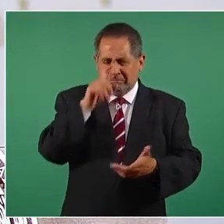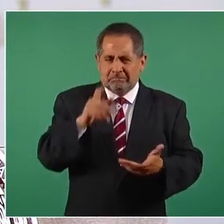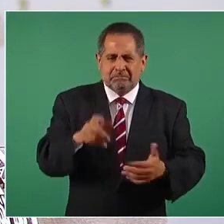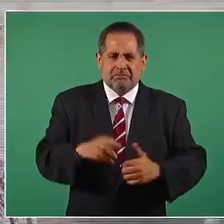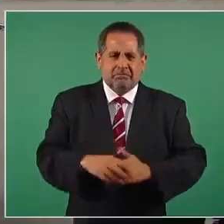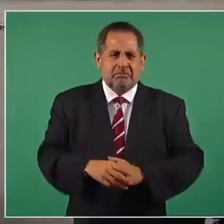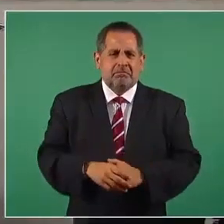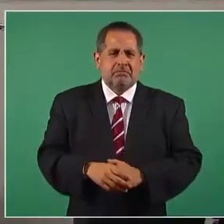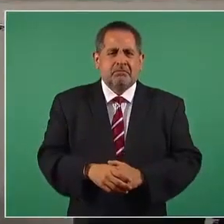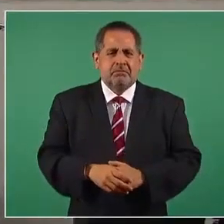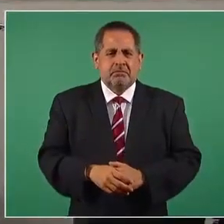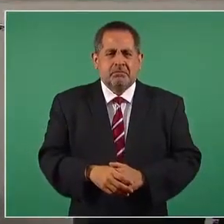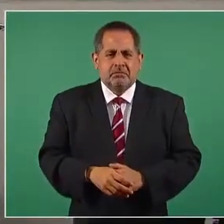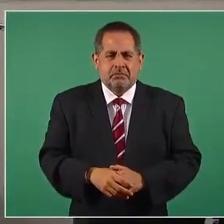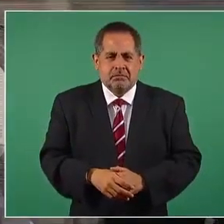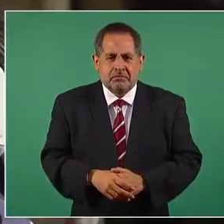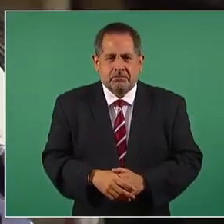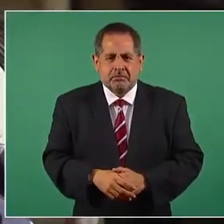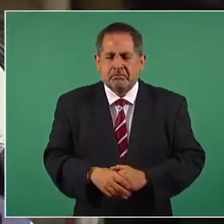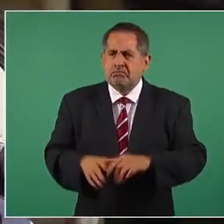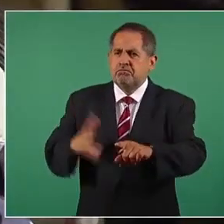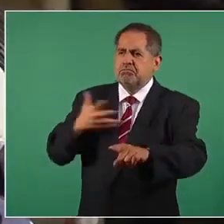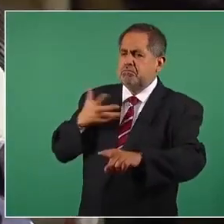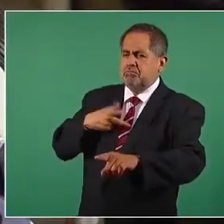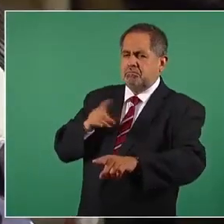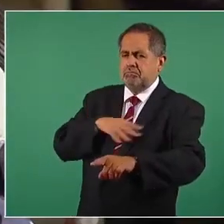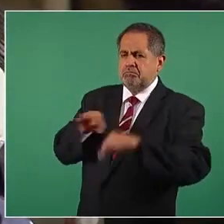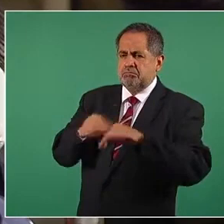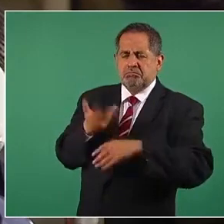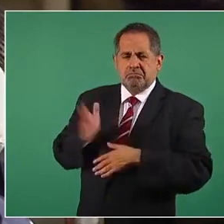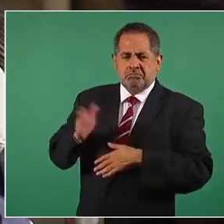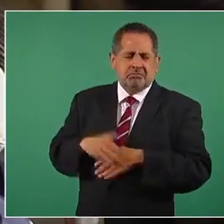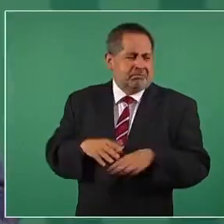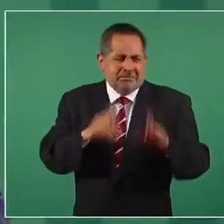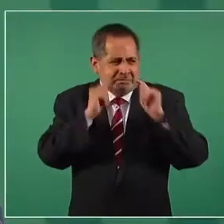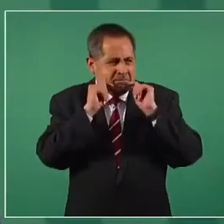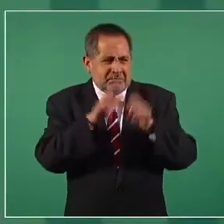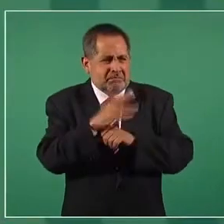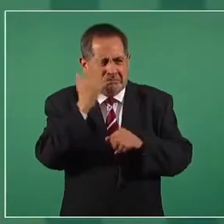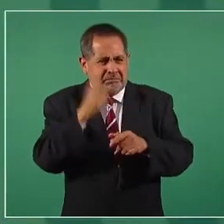Pues tiene miedo a perder el trabajo, presidente. Sí, por lo que sea.